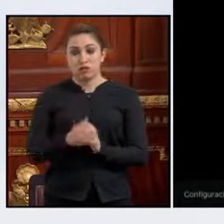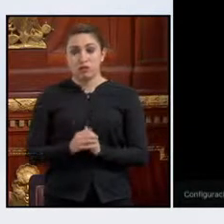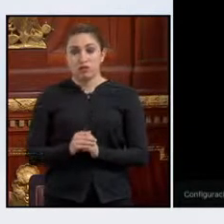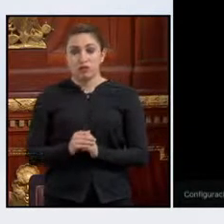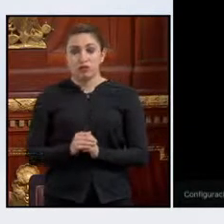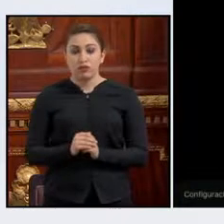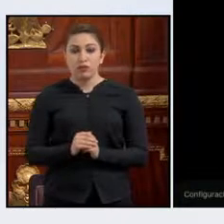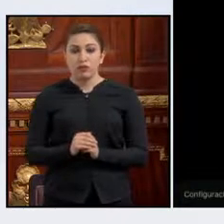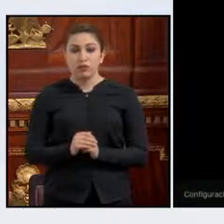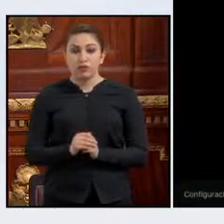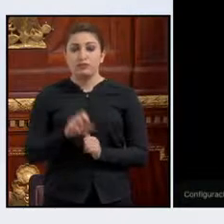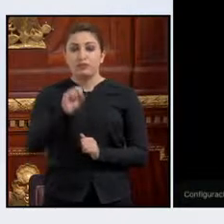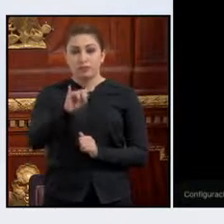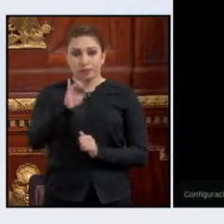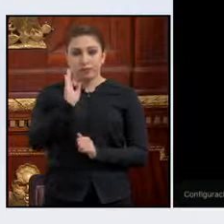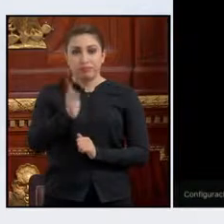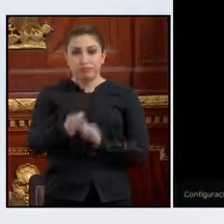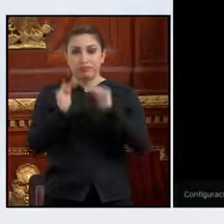Martín Padilla, a favor.